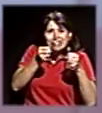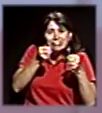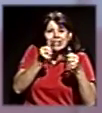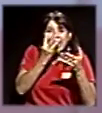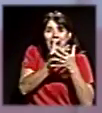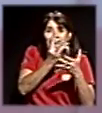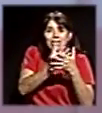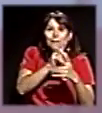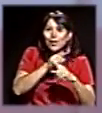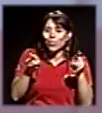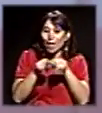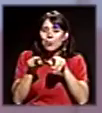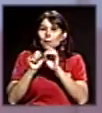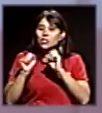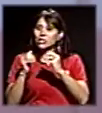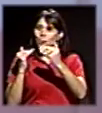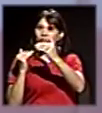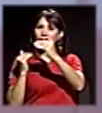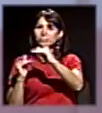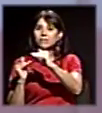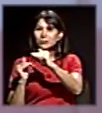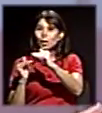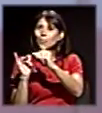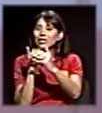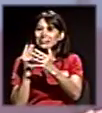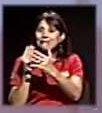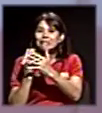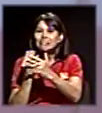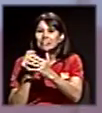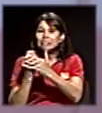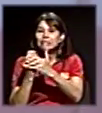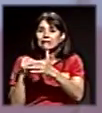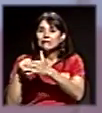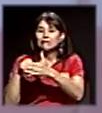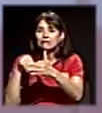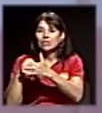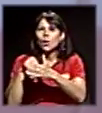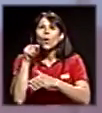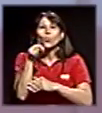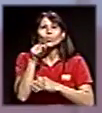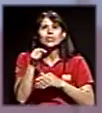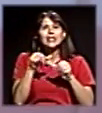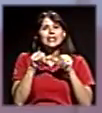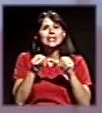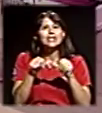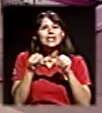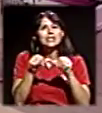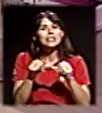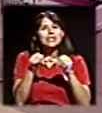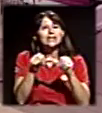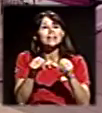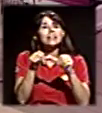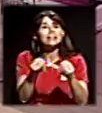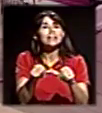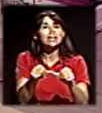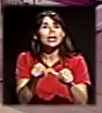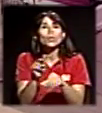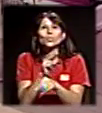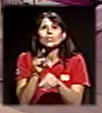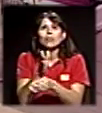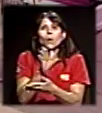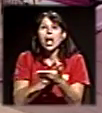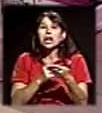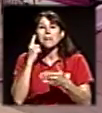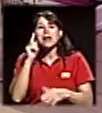de la que sigues consumiendo para más o menos librar el día cuando ya llega un punto en